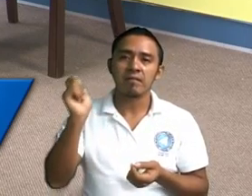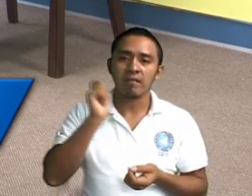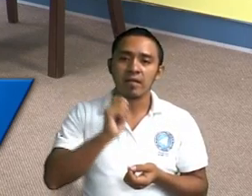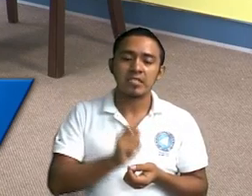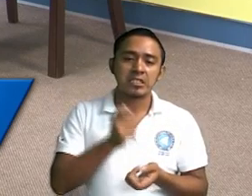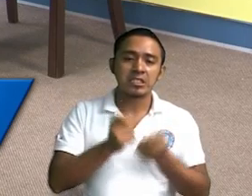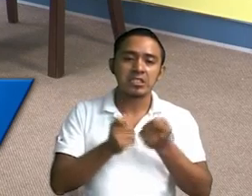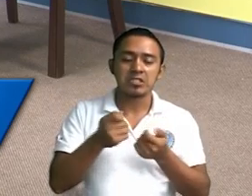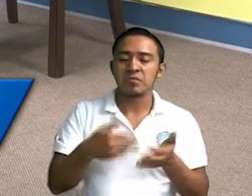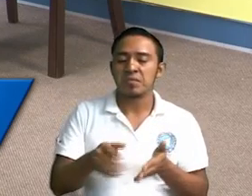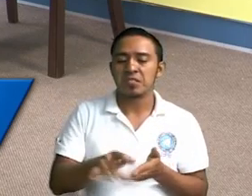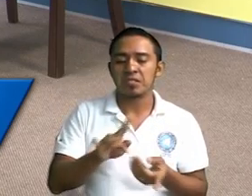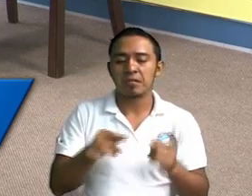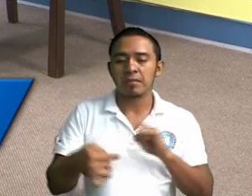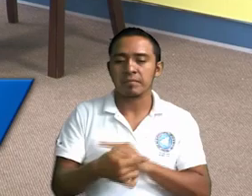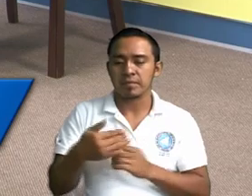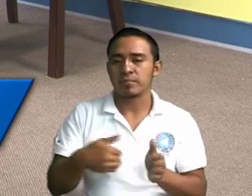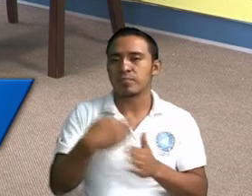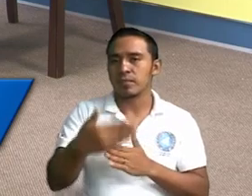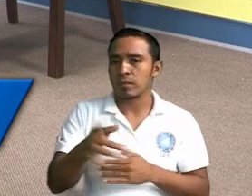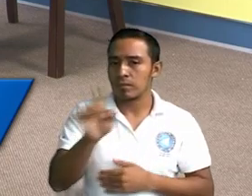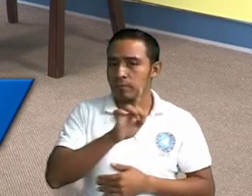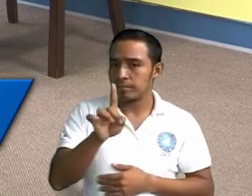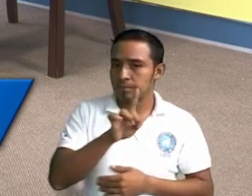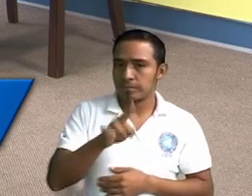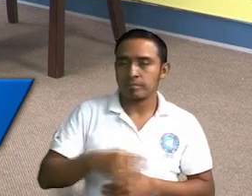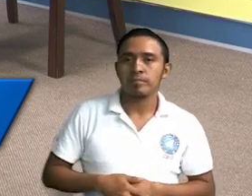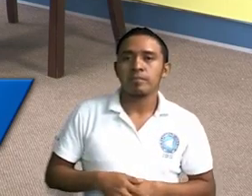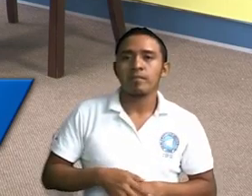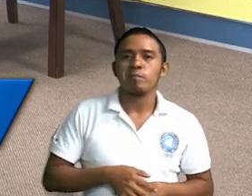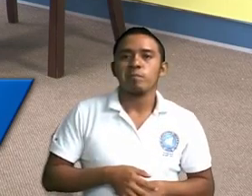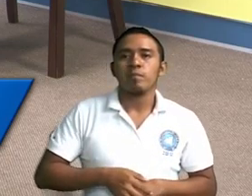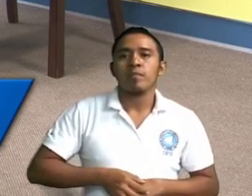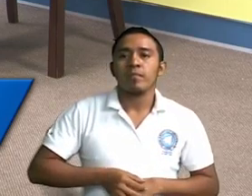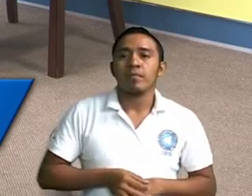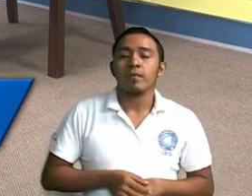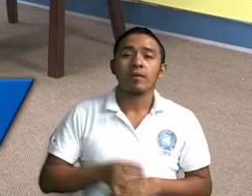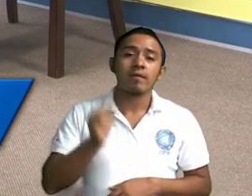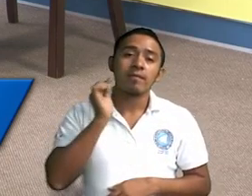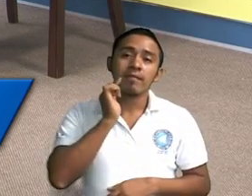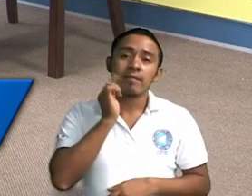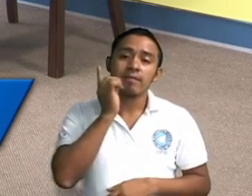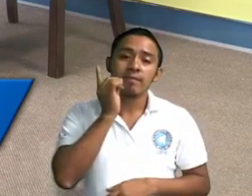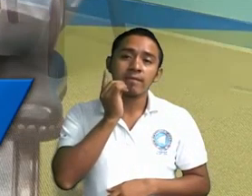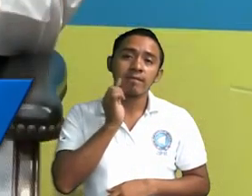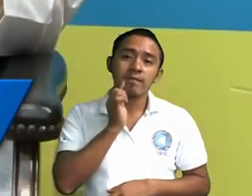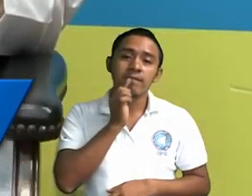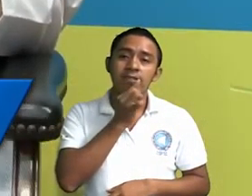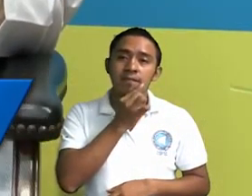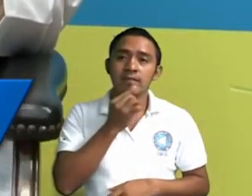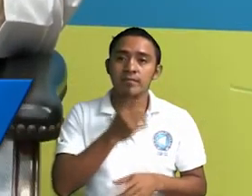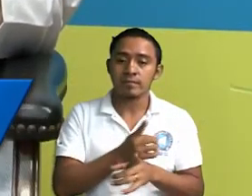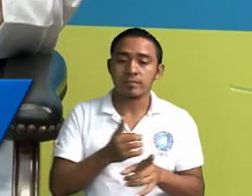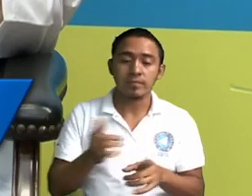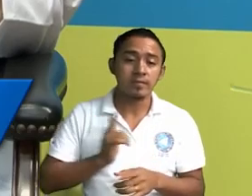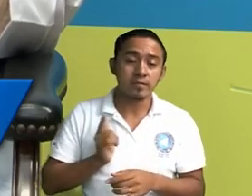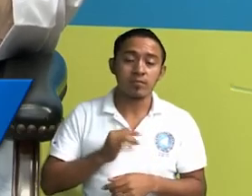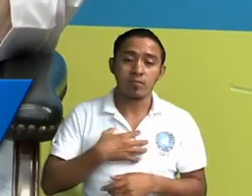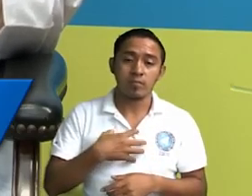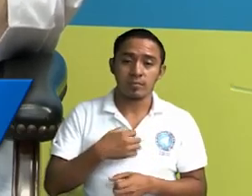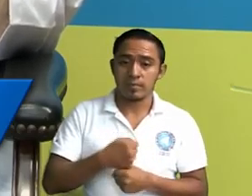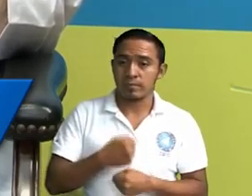salir otro entonces no importa pero no es así los dientes de leche en los niños tienen una función